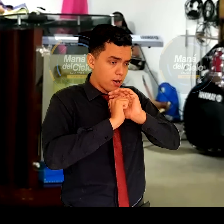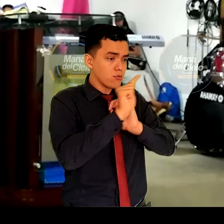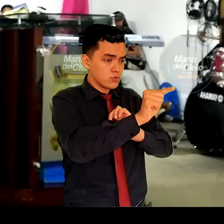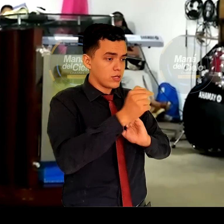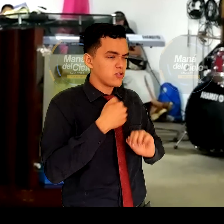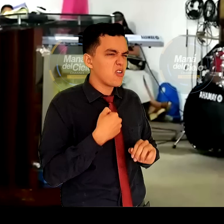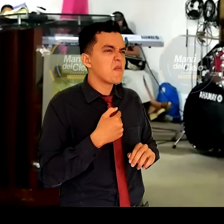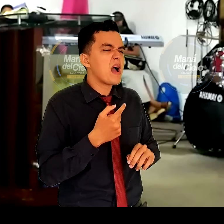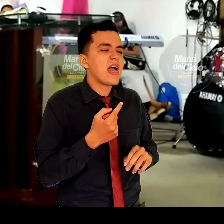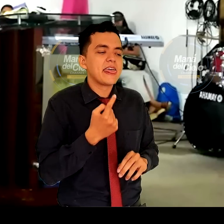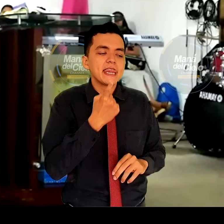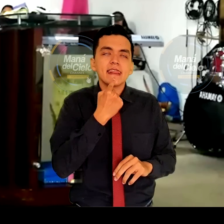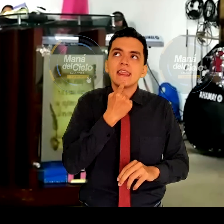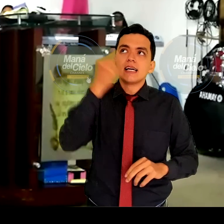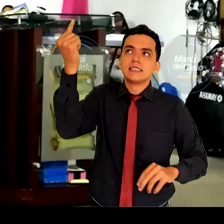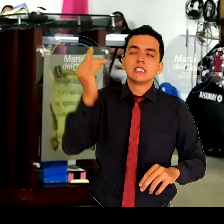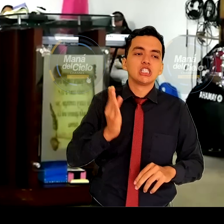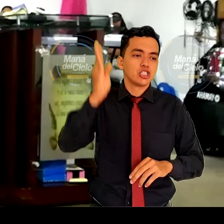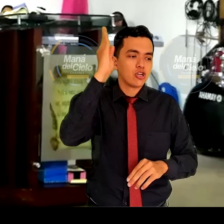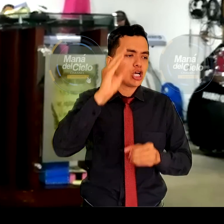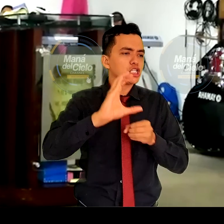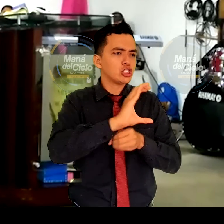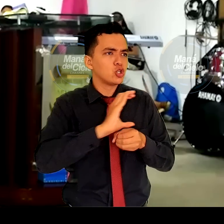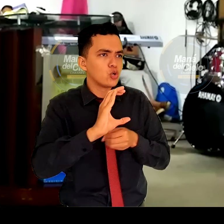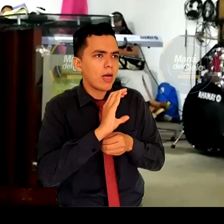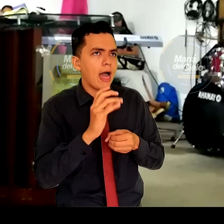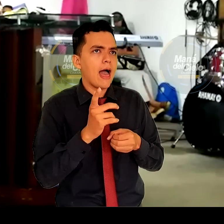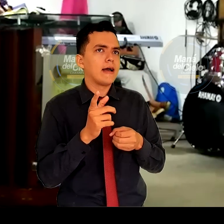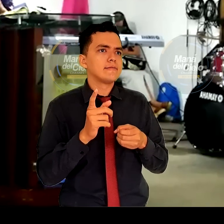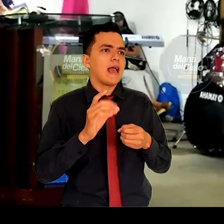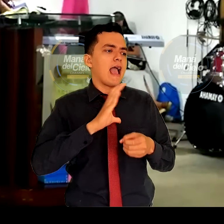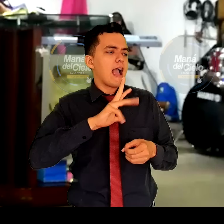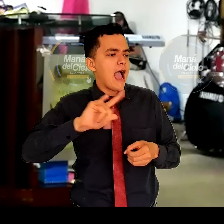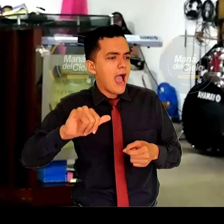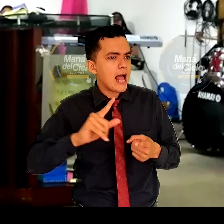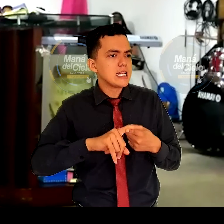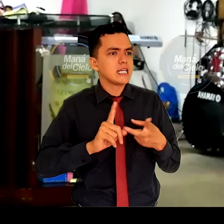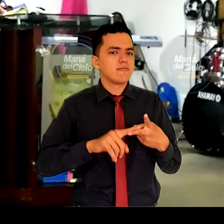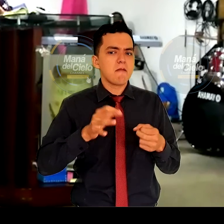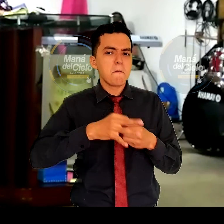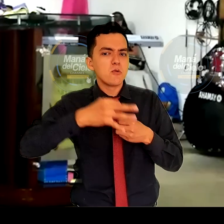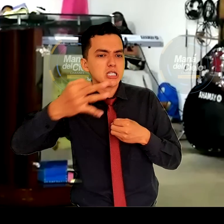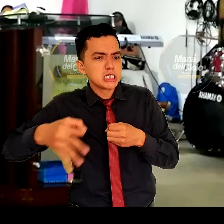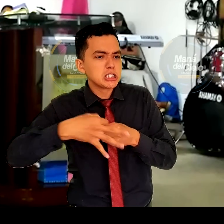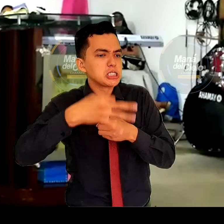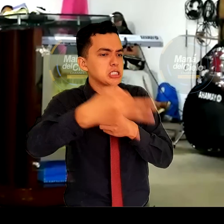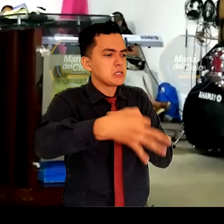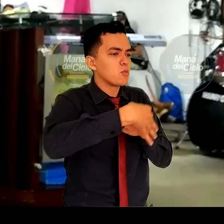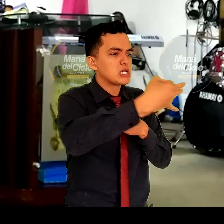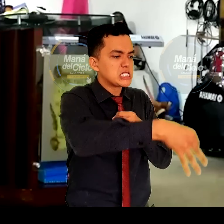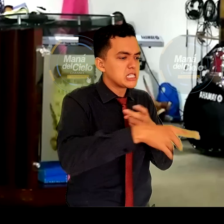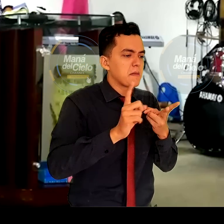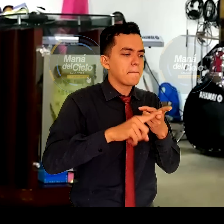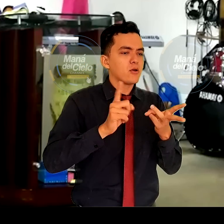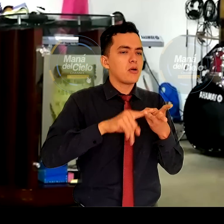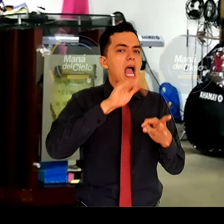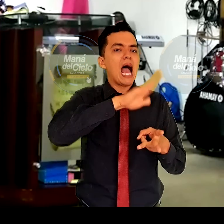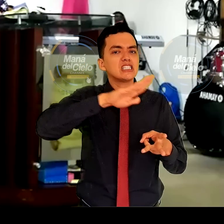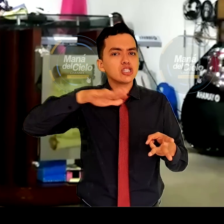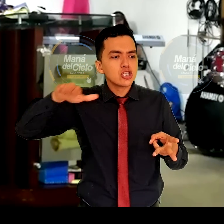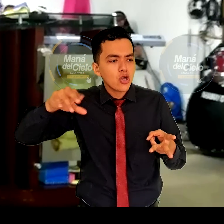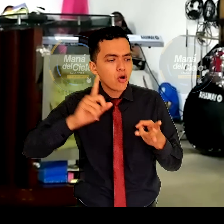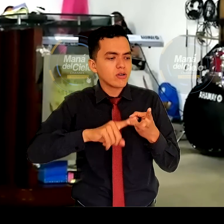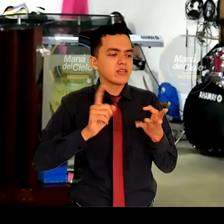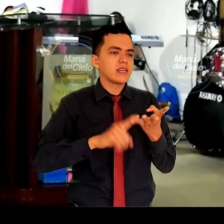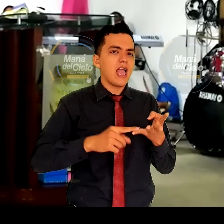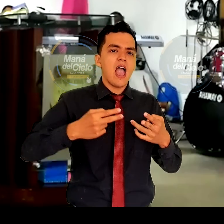a nombrar ciudades, y vamos a nombrar las iglesias de Cali, vamos a nombrar Palmira, nos vamos a ir por todo este valle, y luego nos vamos a pasear por Antioquia a través de la oración,